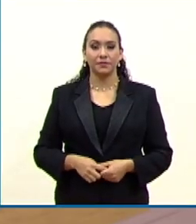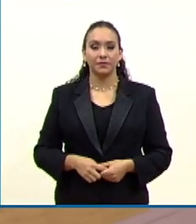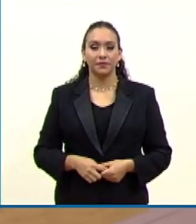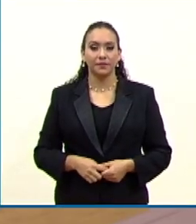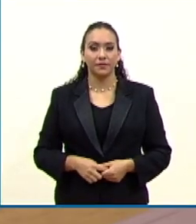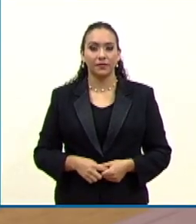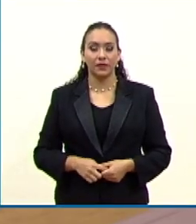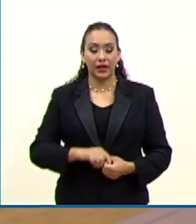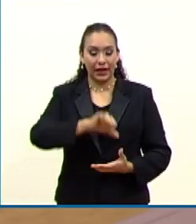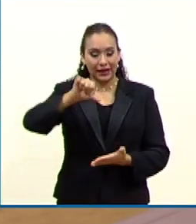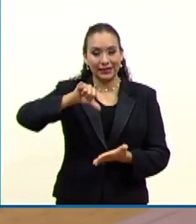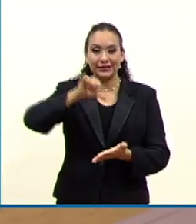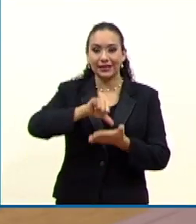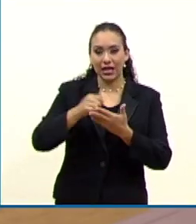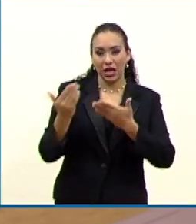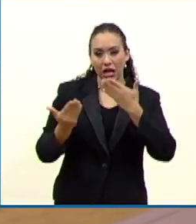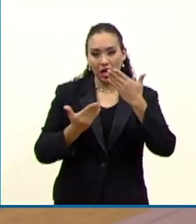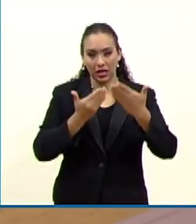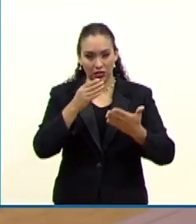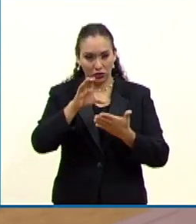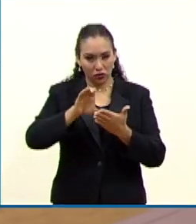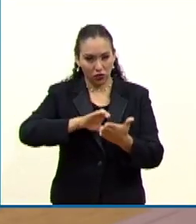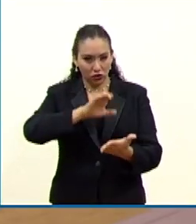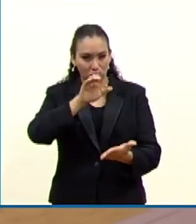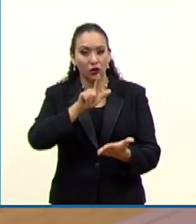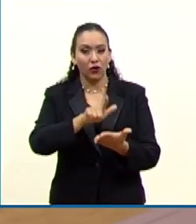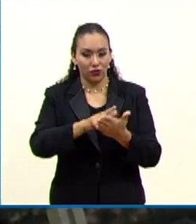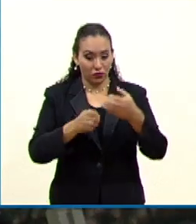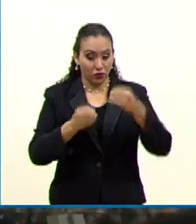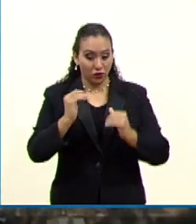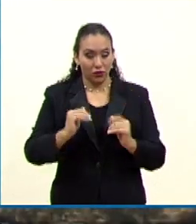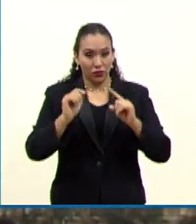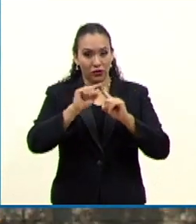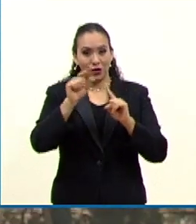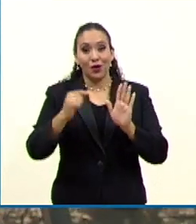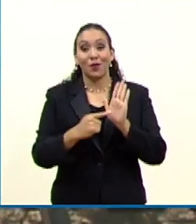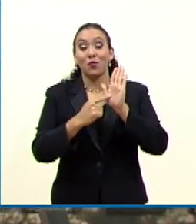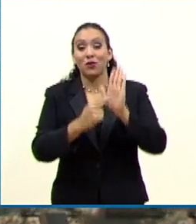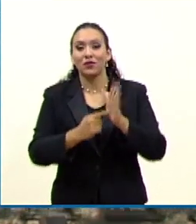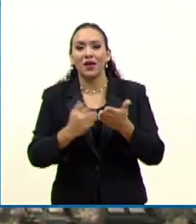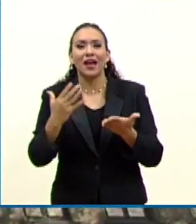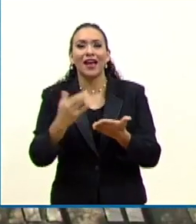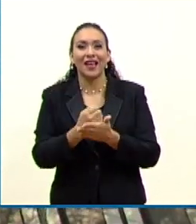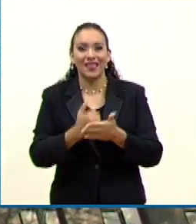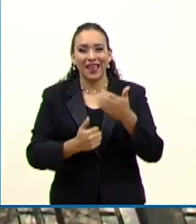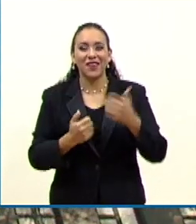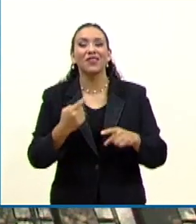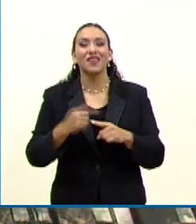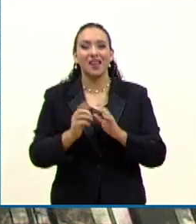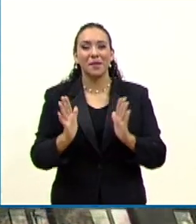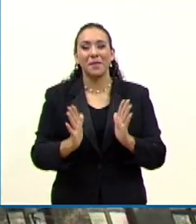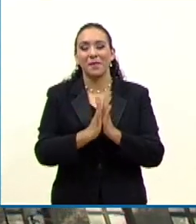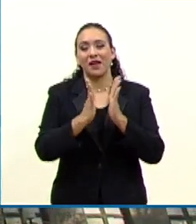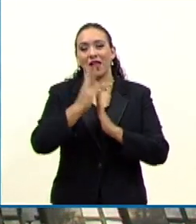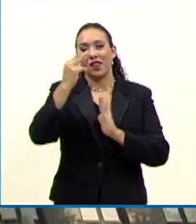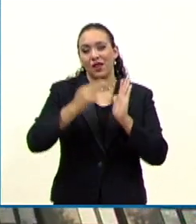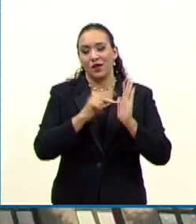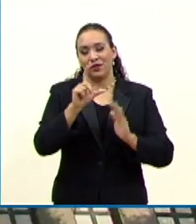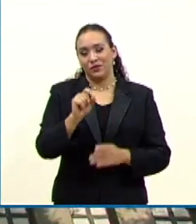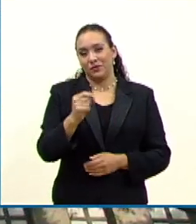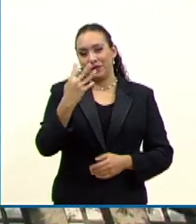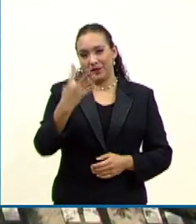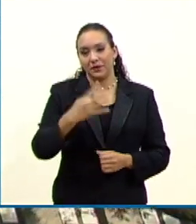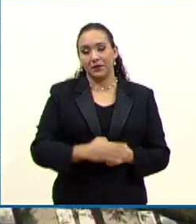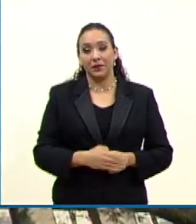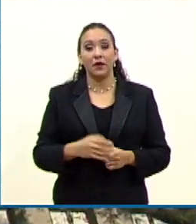Y el Centro de Estudios Constitucionales de la Suprema Corte dio a conocer a los ganadores del concurso de ensayo universitario 2024